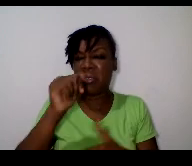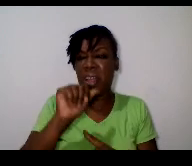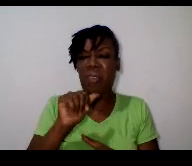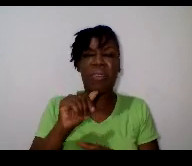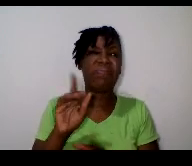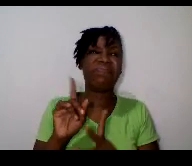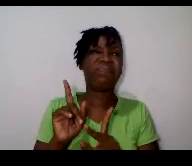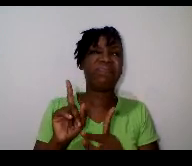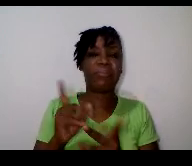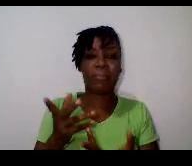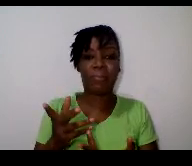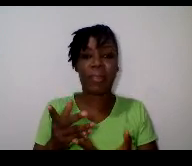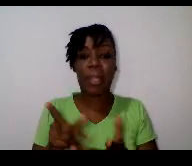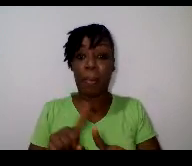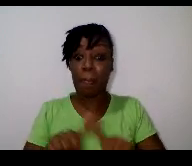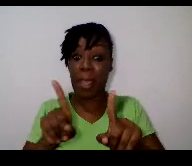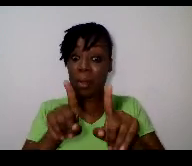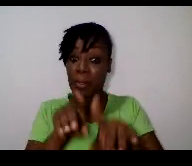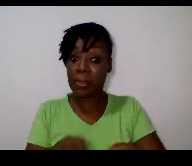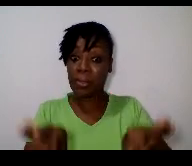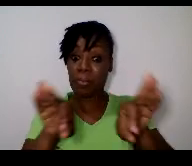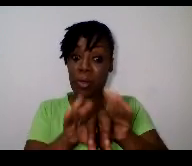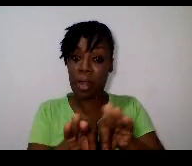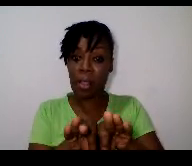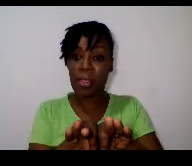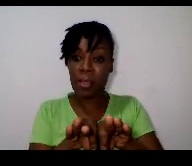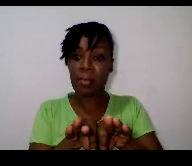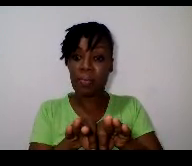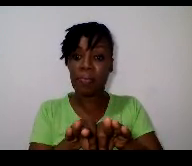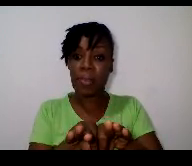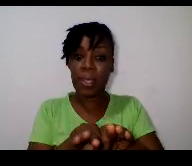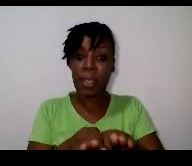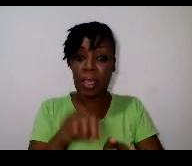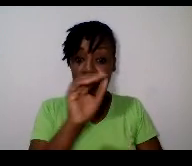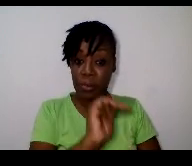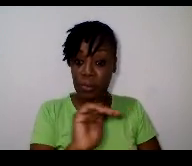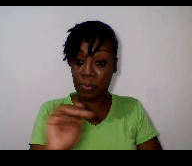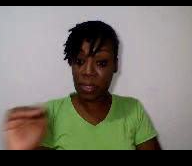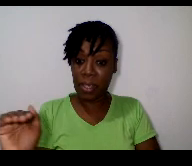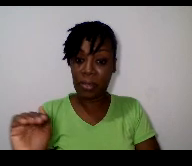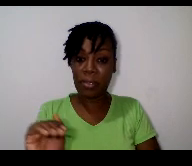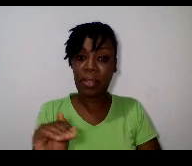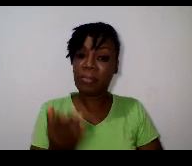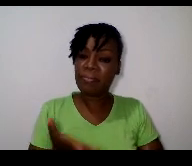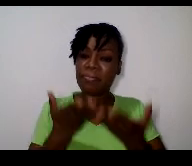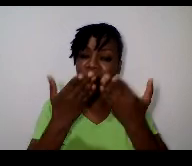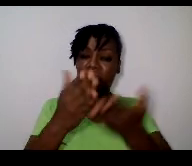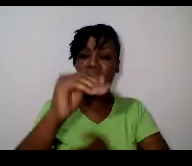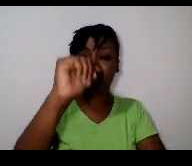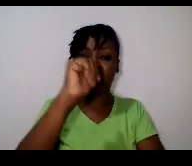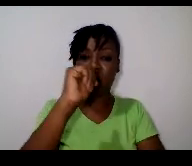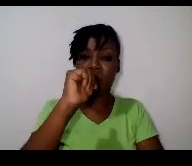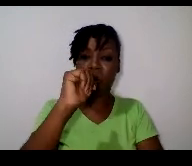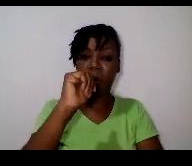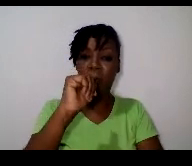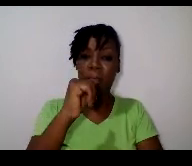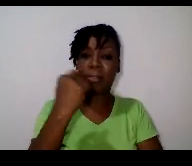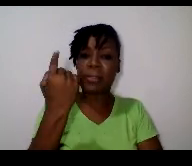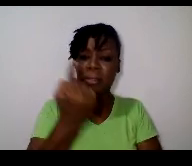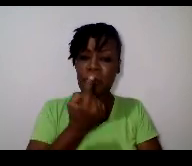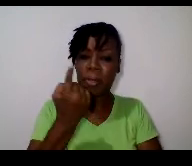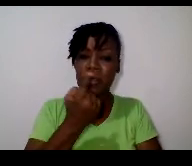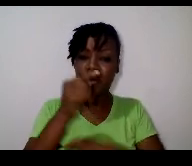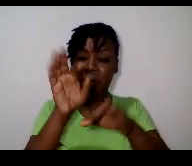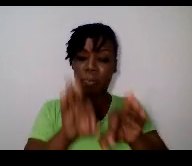Entonces es fundamental que si son pequeños, facilitemos el agua y que el agua sea la única opción. Y si